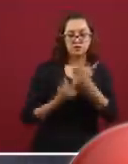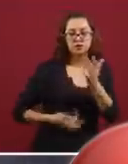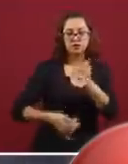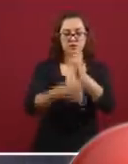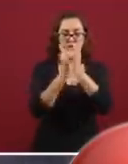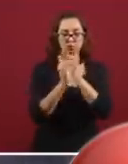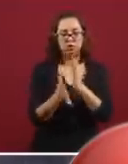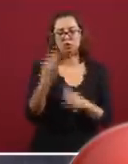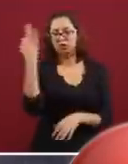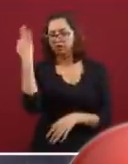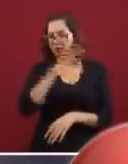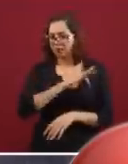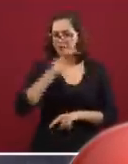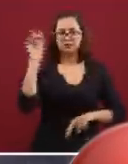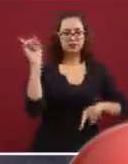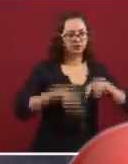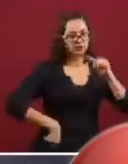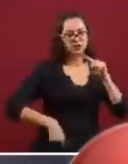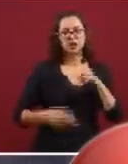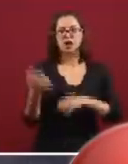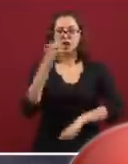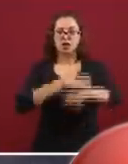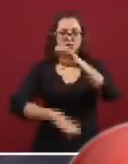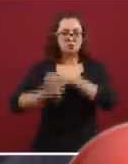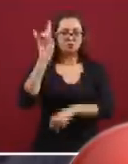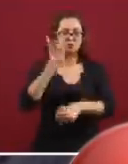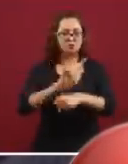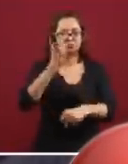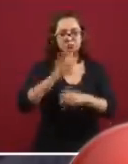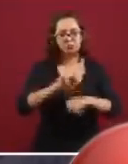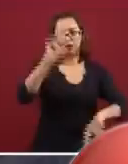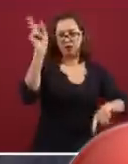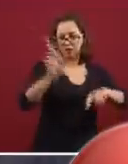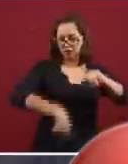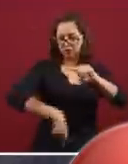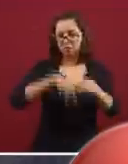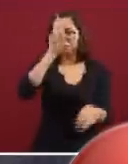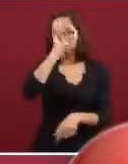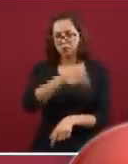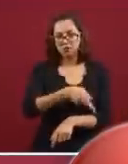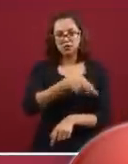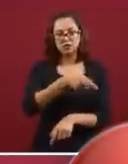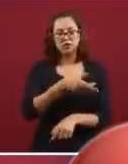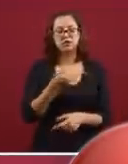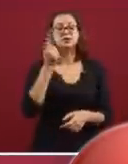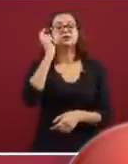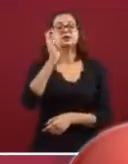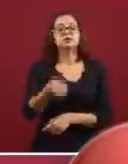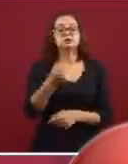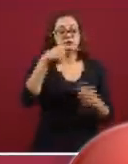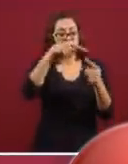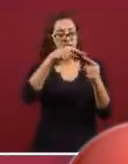falsas y empresas fantasmas, pues ¿esto qué significa? Que